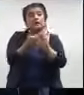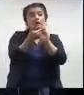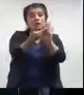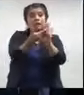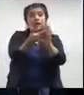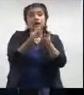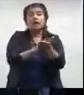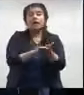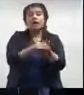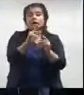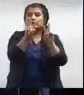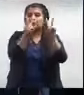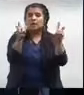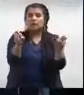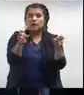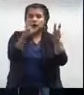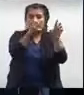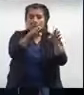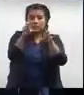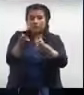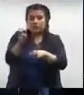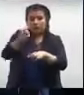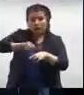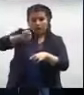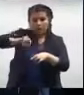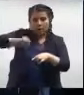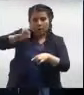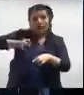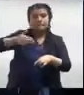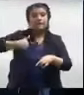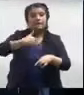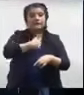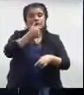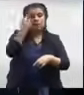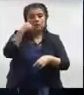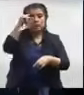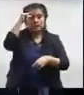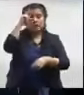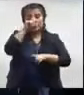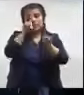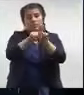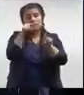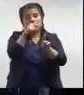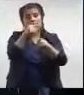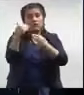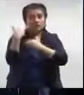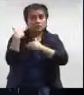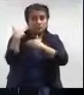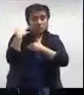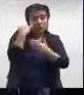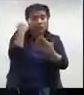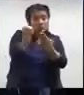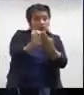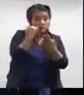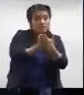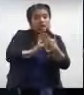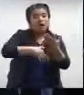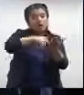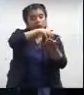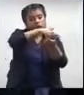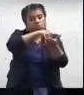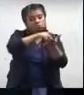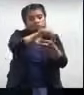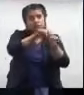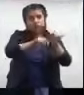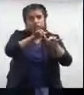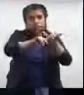de Personas Jurídicas, el cual está a cargo del Ministerio de Gobernación y tendrá a su cargo la inscripción, registro y archivo de